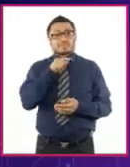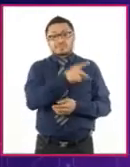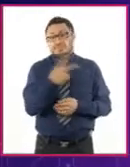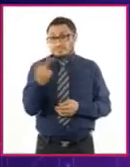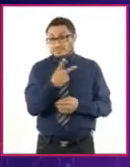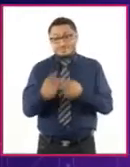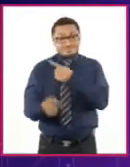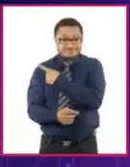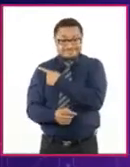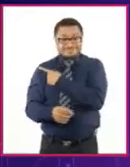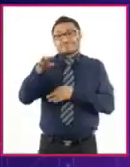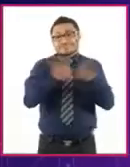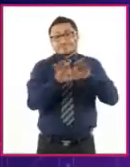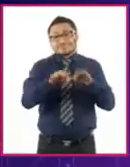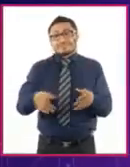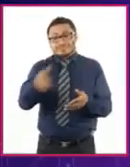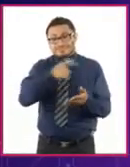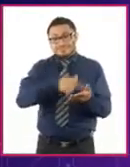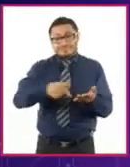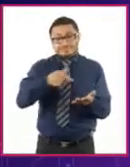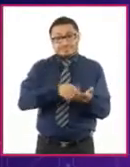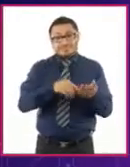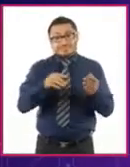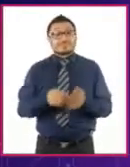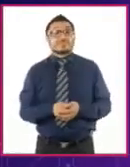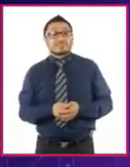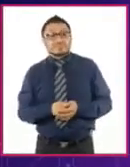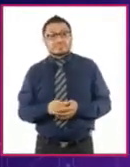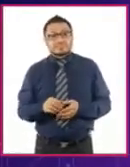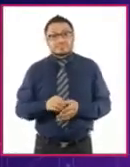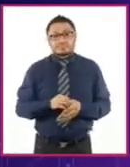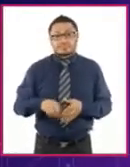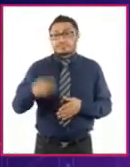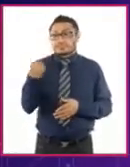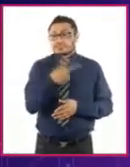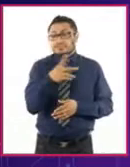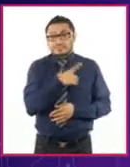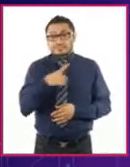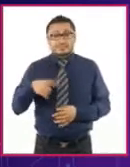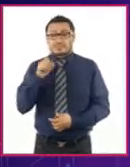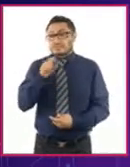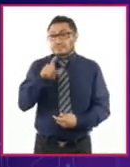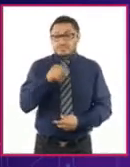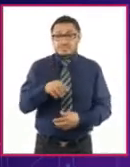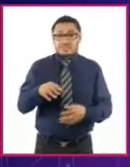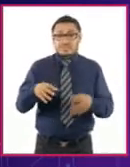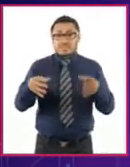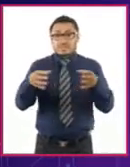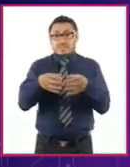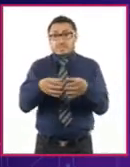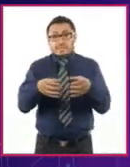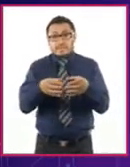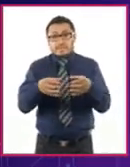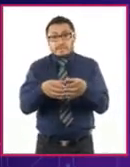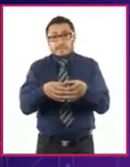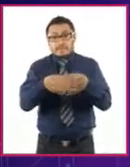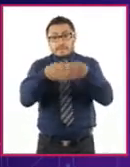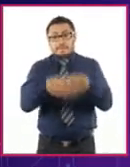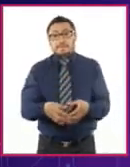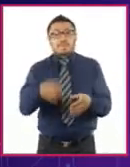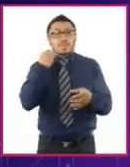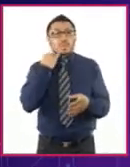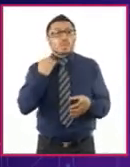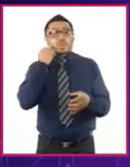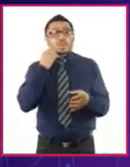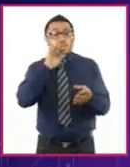trabajan en un almacén. Ambos tienen que guardar la misma cantidad de latas de jugo en cajas